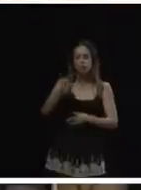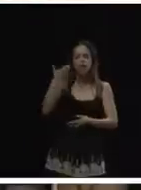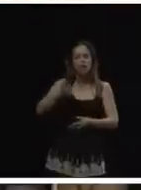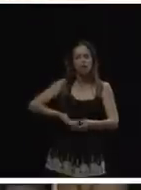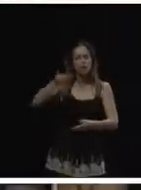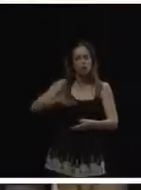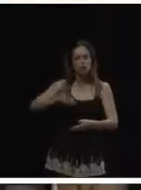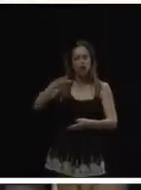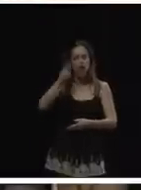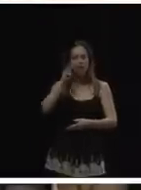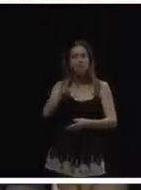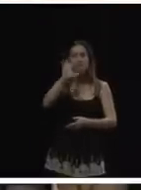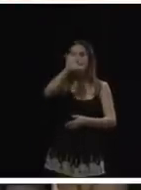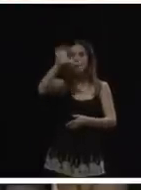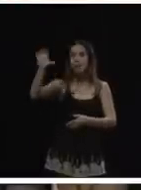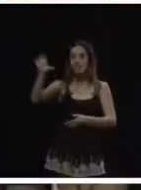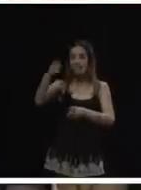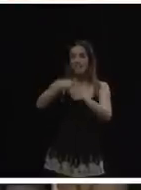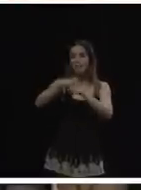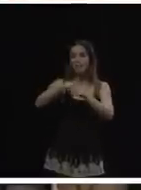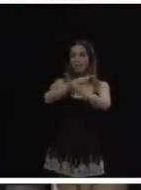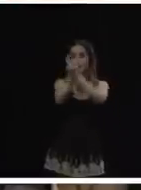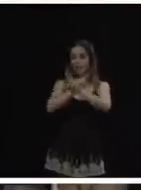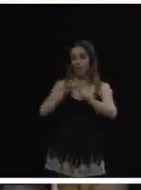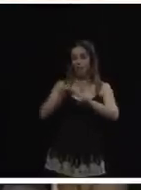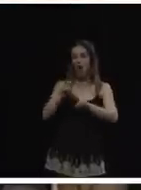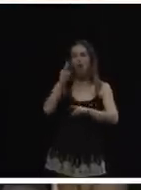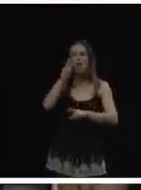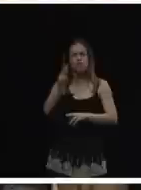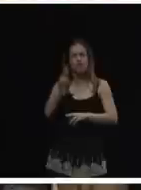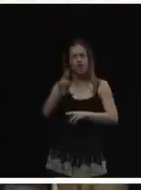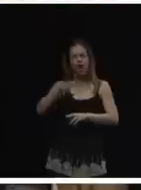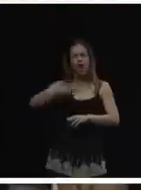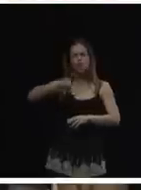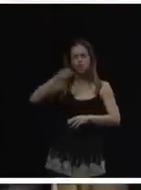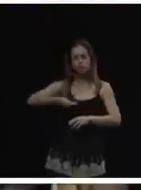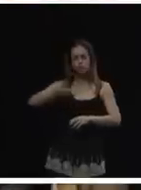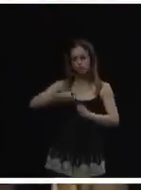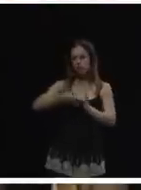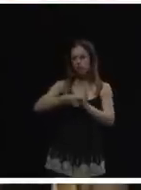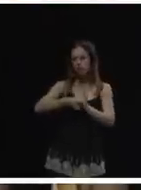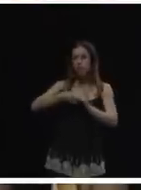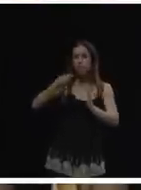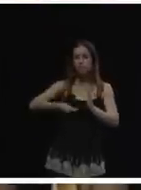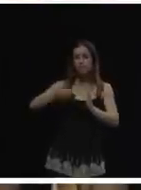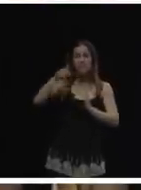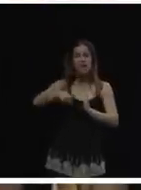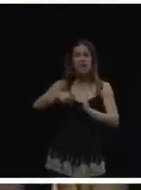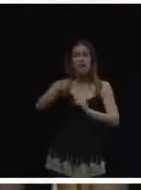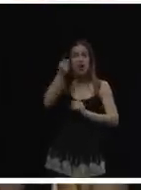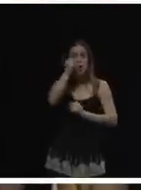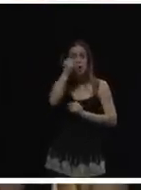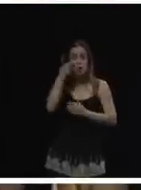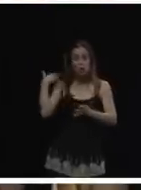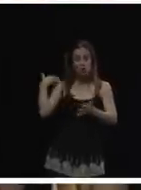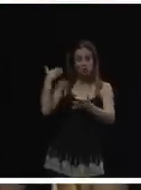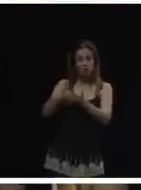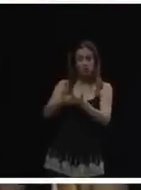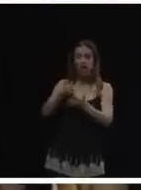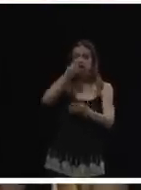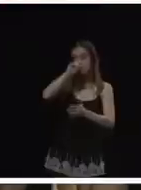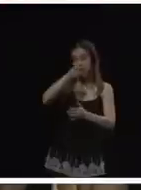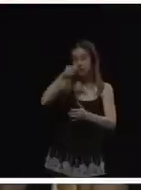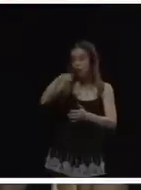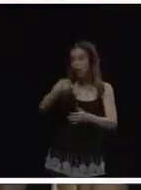desde otros países. Y lo vamos a hacer porque, por lo poco que conocemos hasta la fecha, Feijóo solo